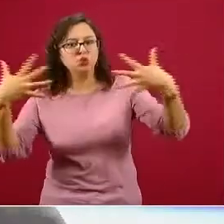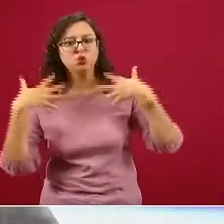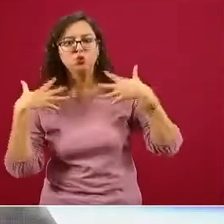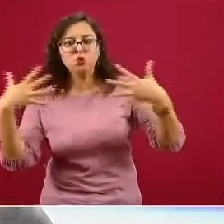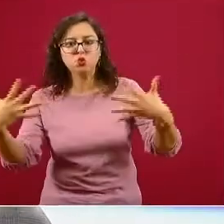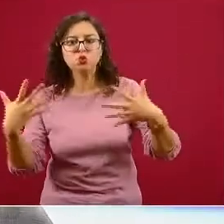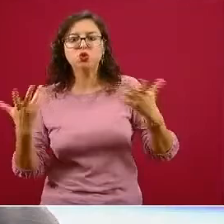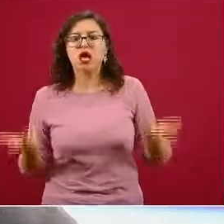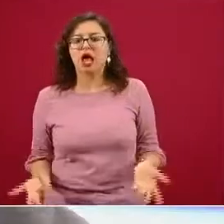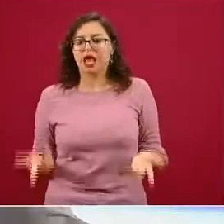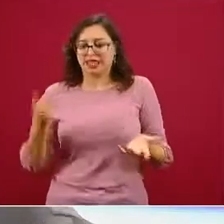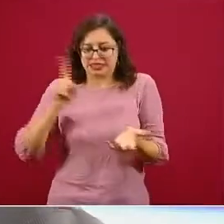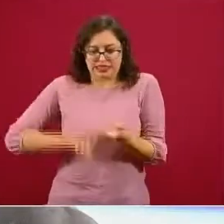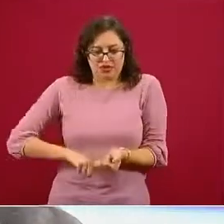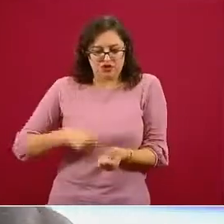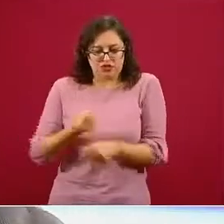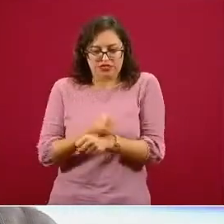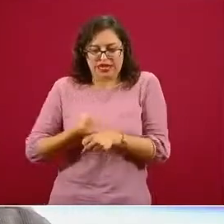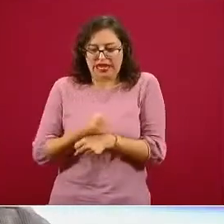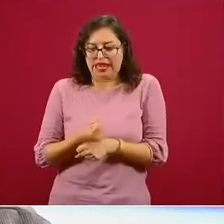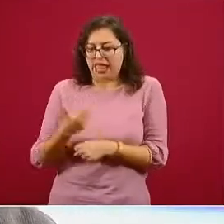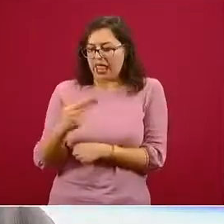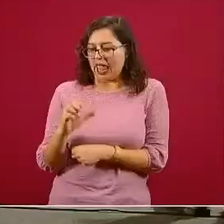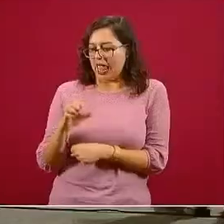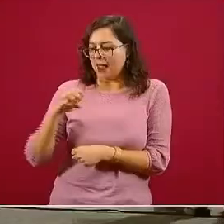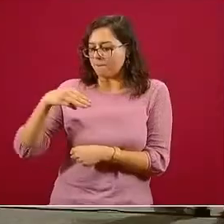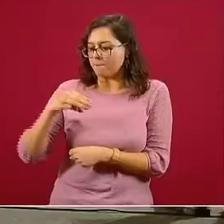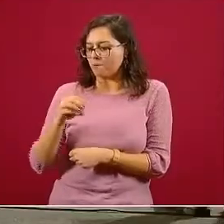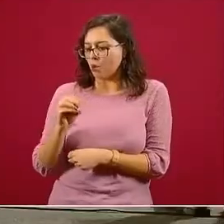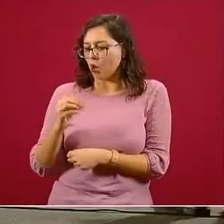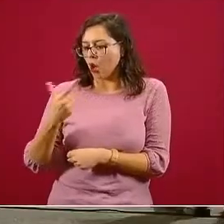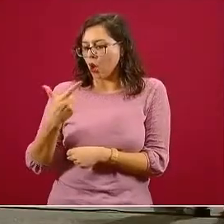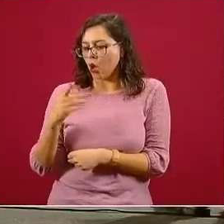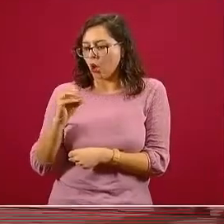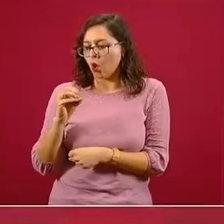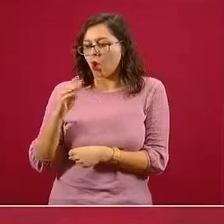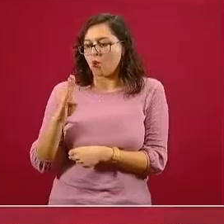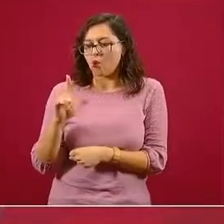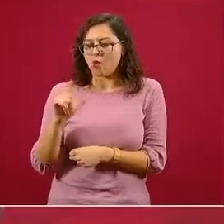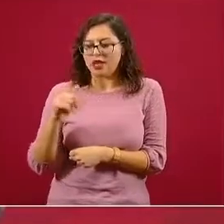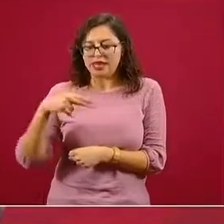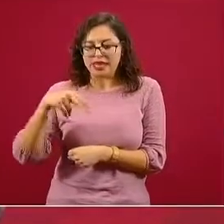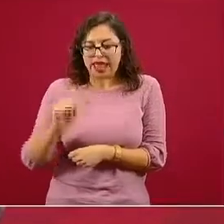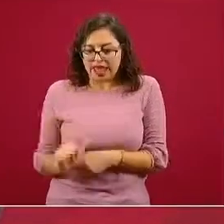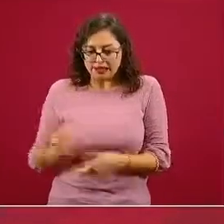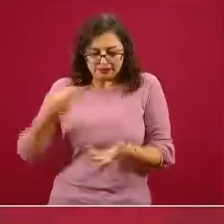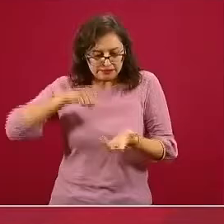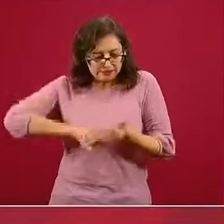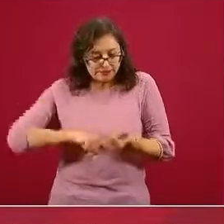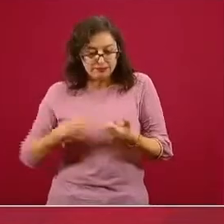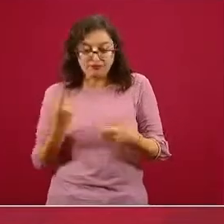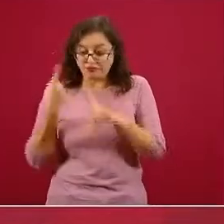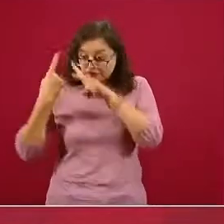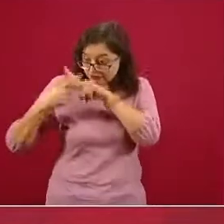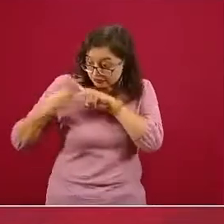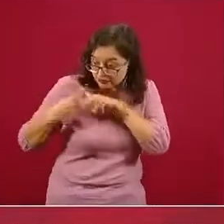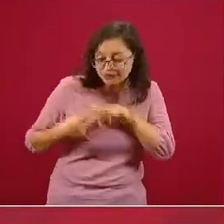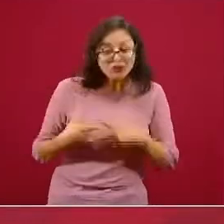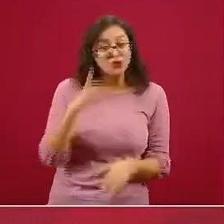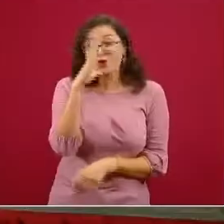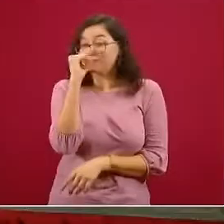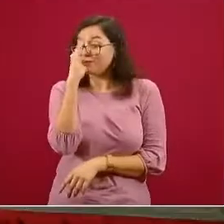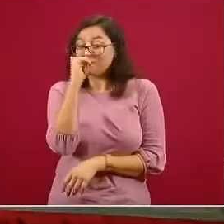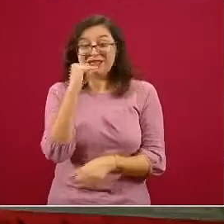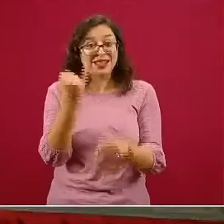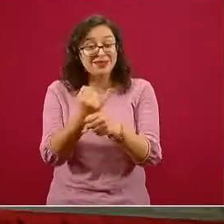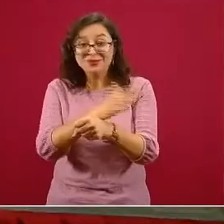la concentración de hemoglobina en la sangre, son eventos inconmensurables. No se miden de manera directa, se miden muestras y